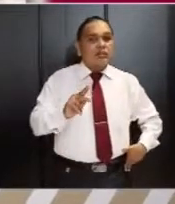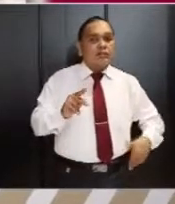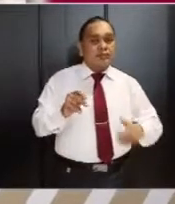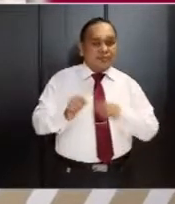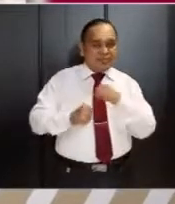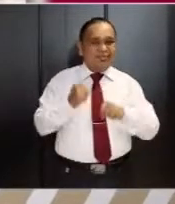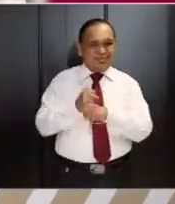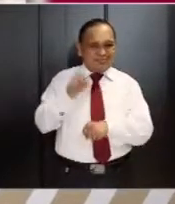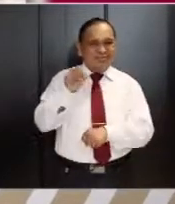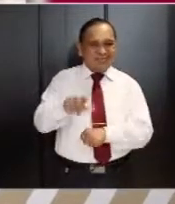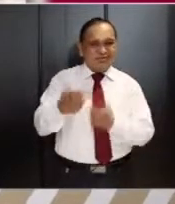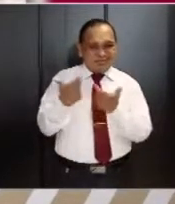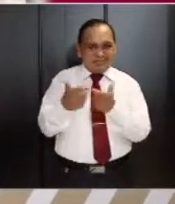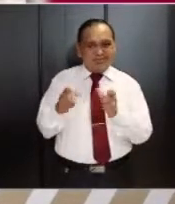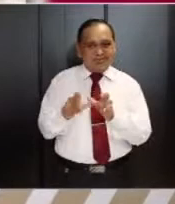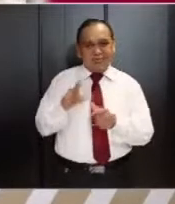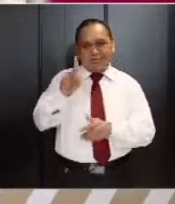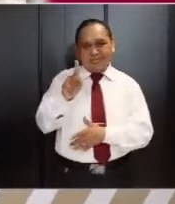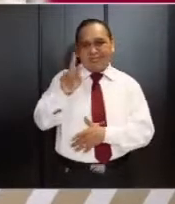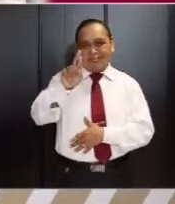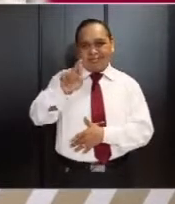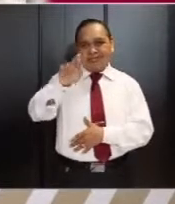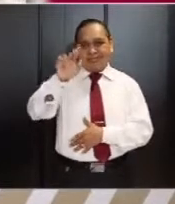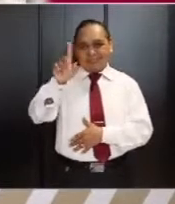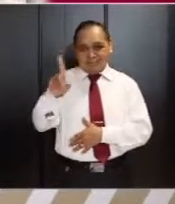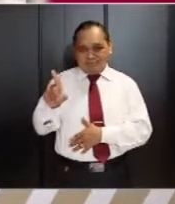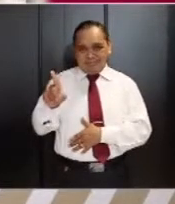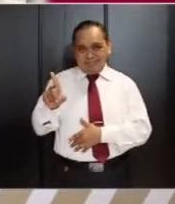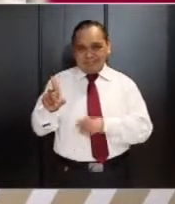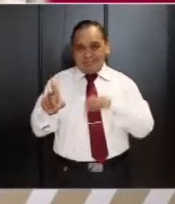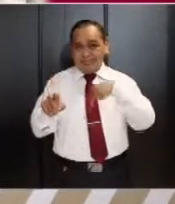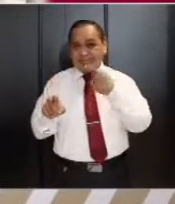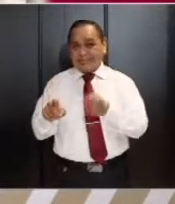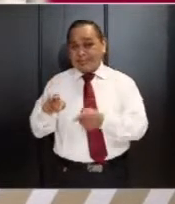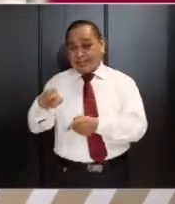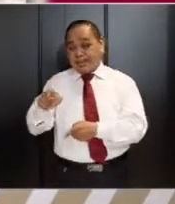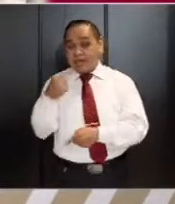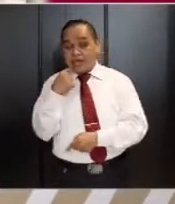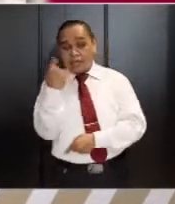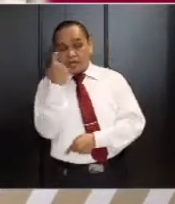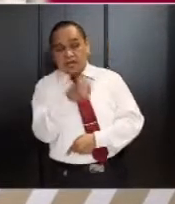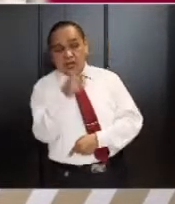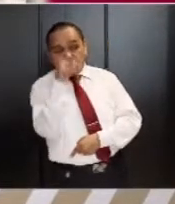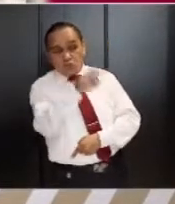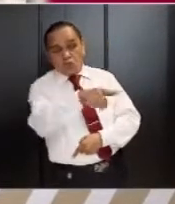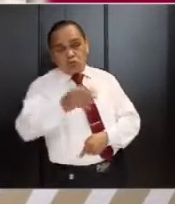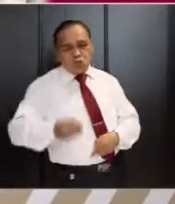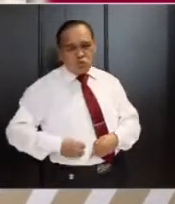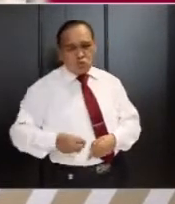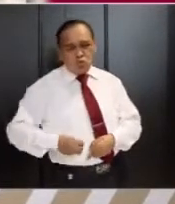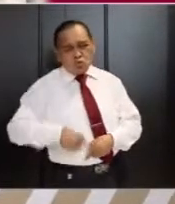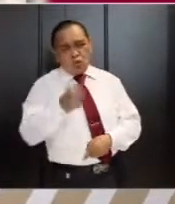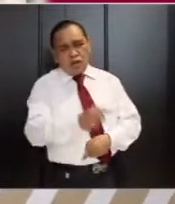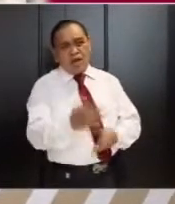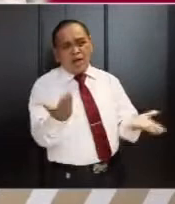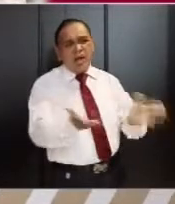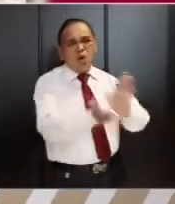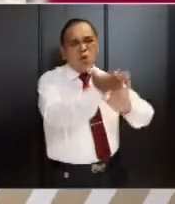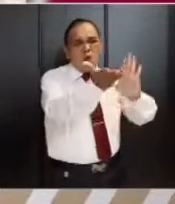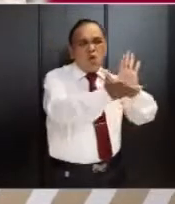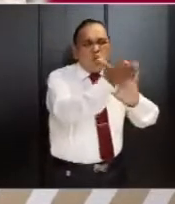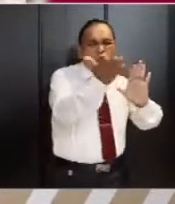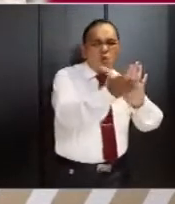a través de su secretario general Manuel Humberto Santos Cuitini, lo había acusado de corrupción, le había señalado que pagaba obras a